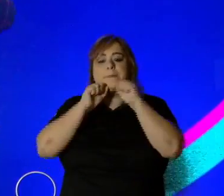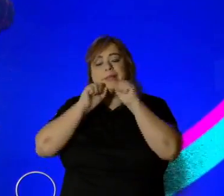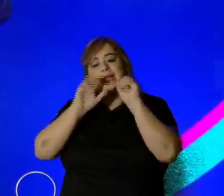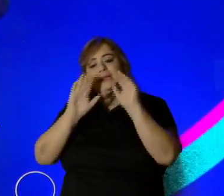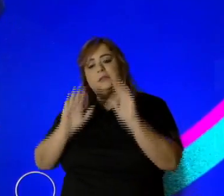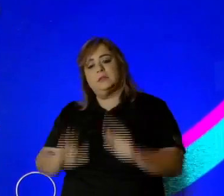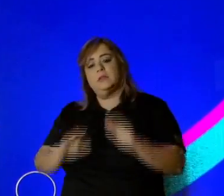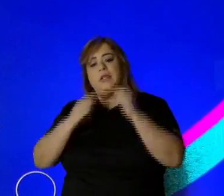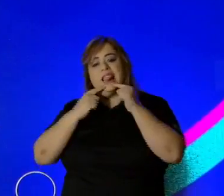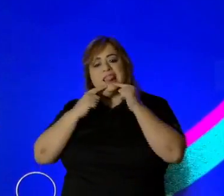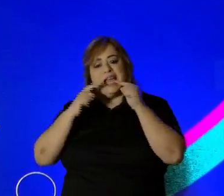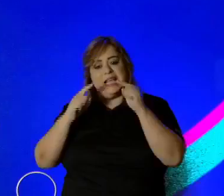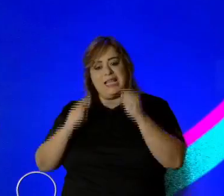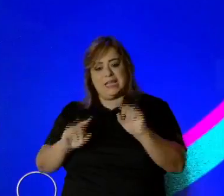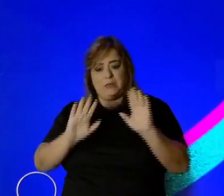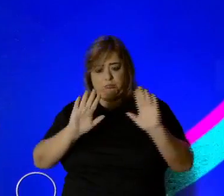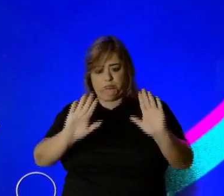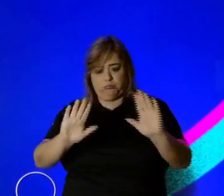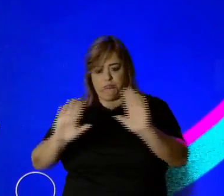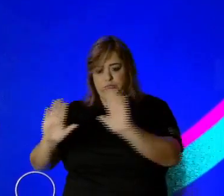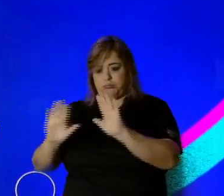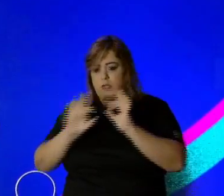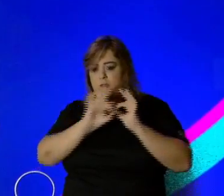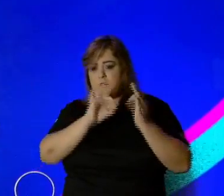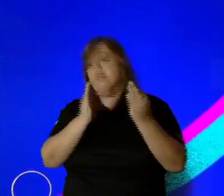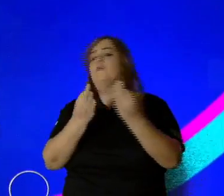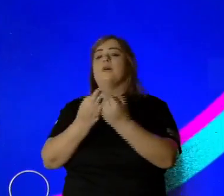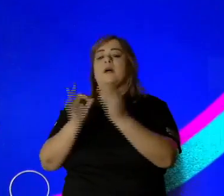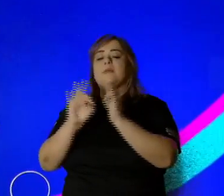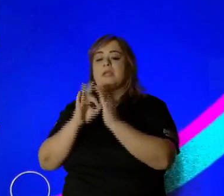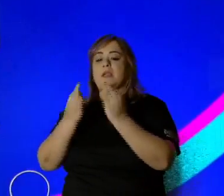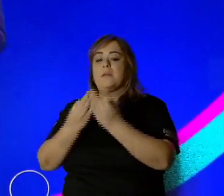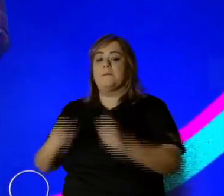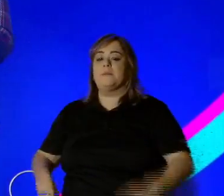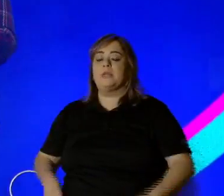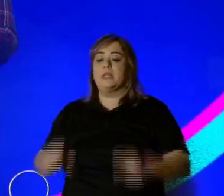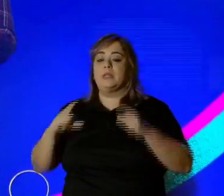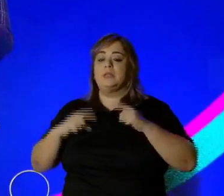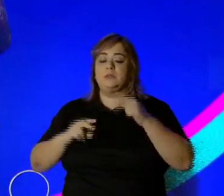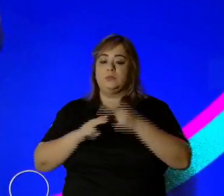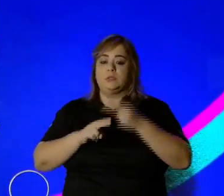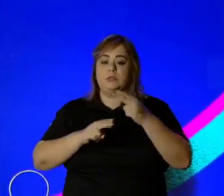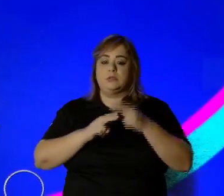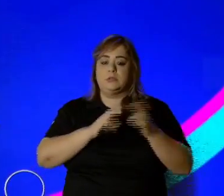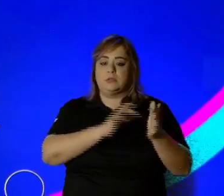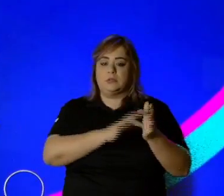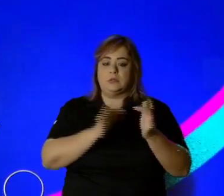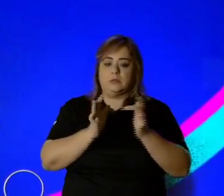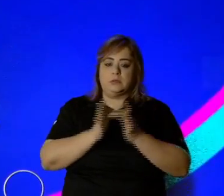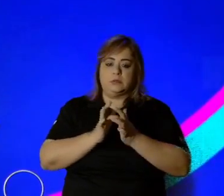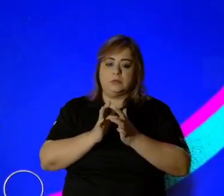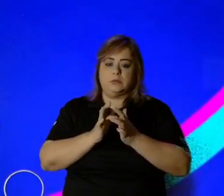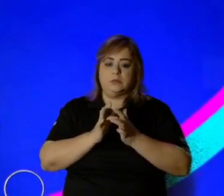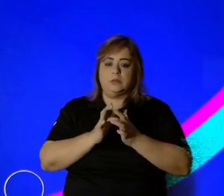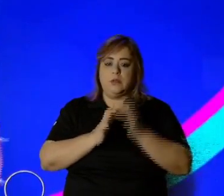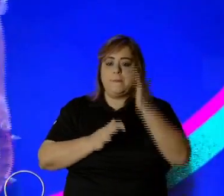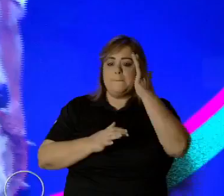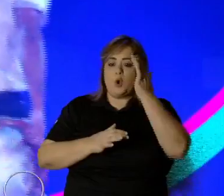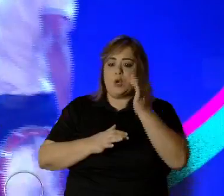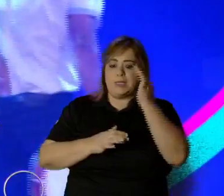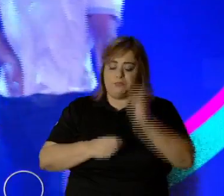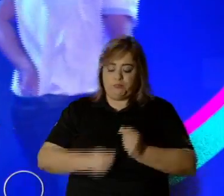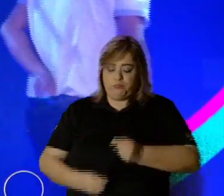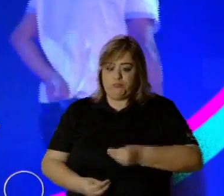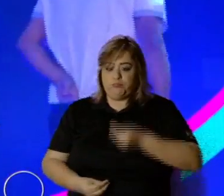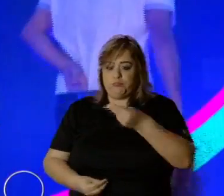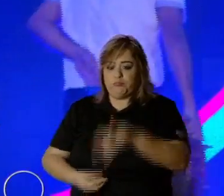Le bendigo. Declaro bendición sobre cada familia, sobre cada vida en el nombre de Jesús. Sembramos con gozo, con alegría,